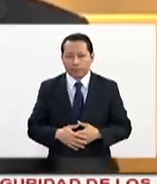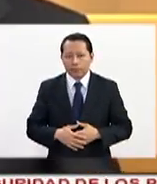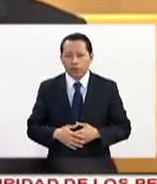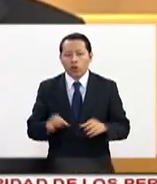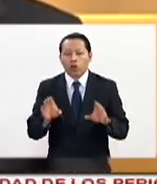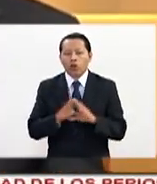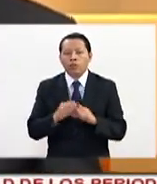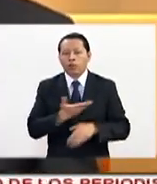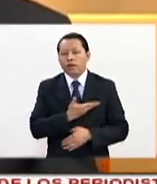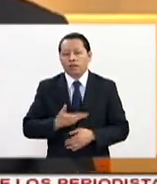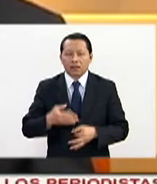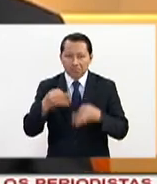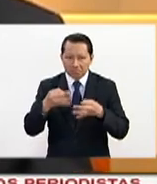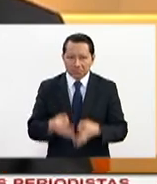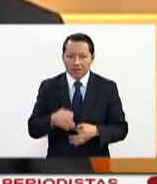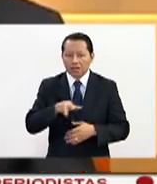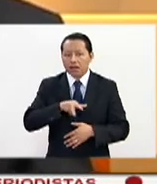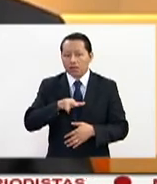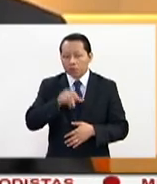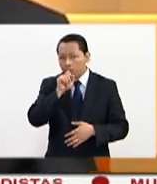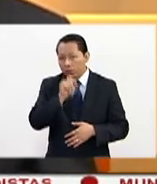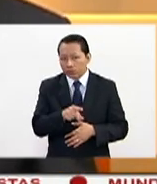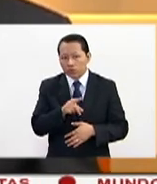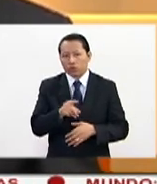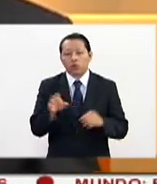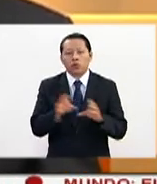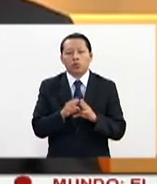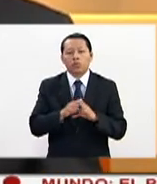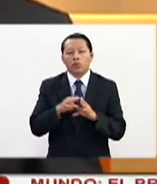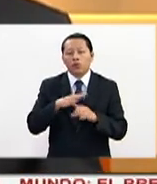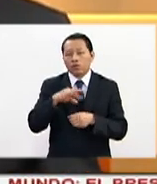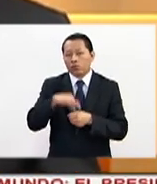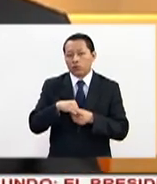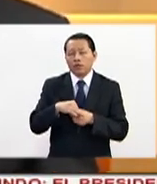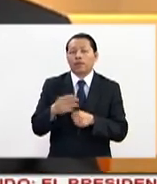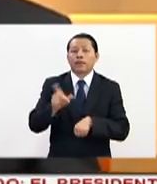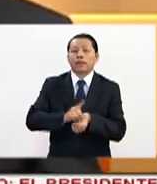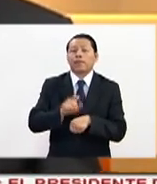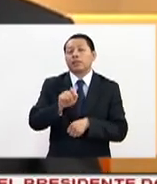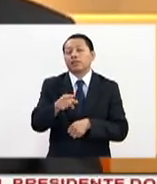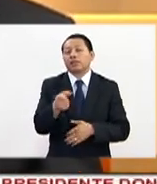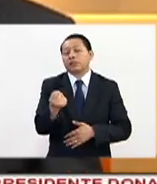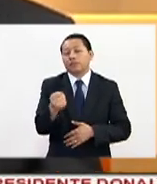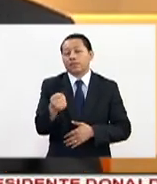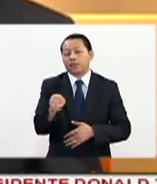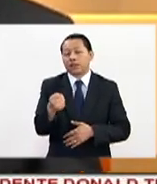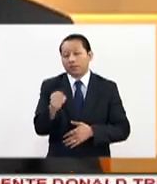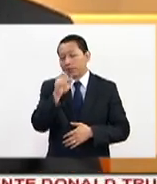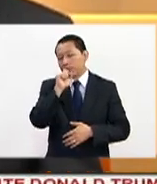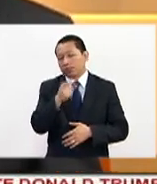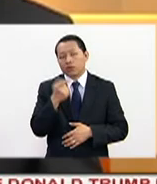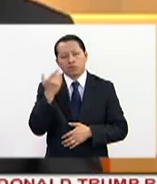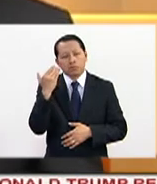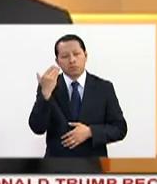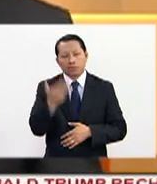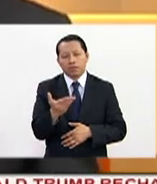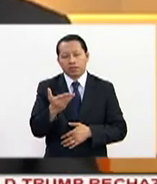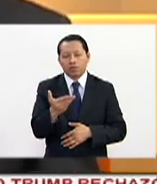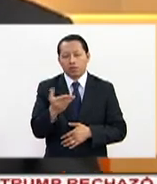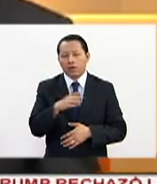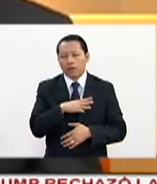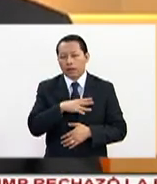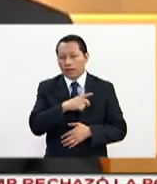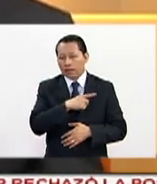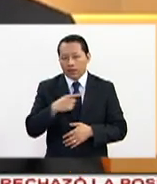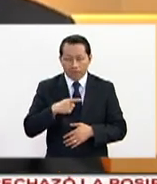Como presidente legítimo de Cataluña, surgido en las urnas el 27 de septiembre, exijo la liberación de las